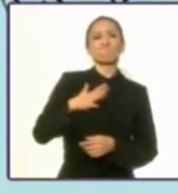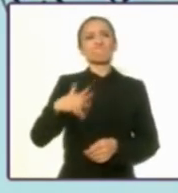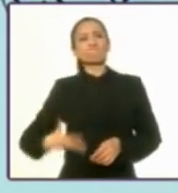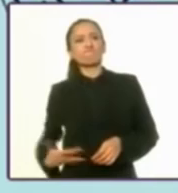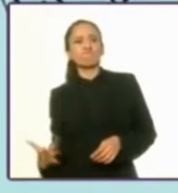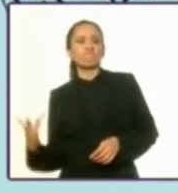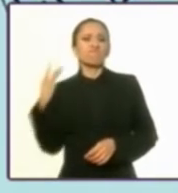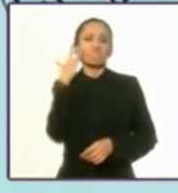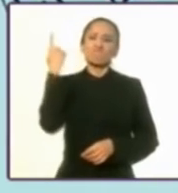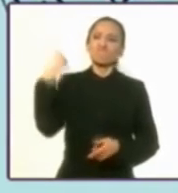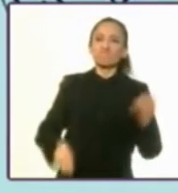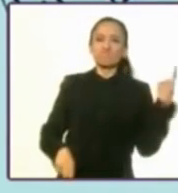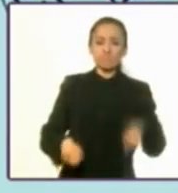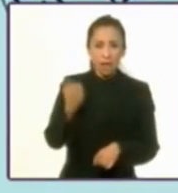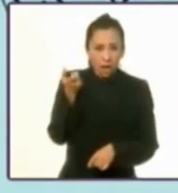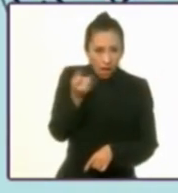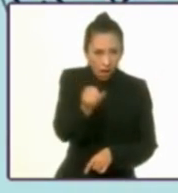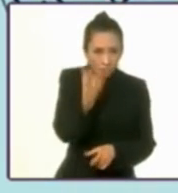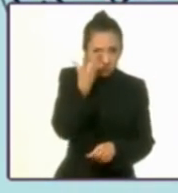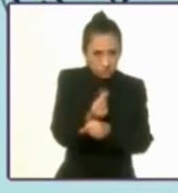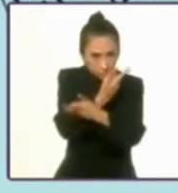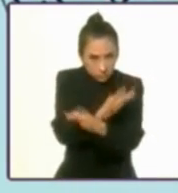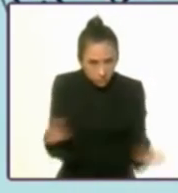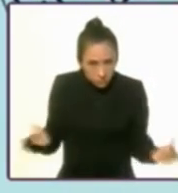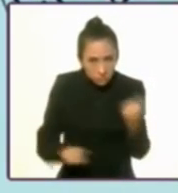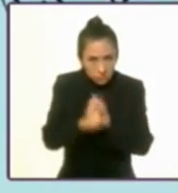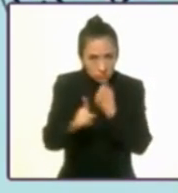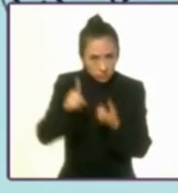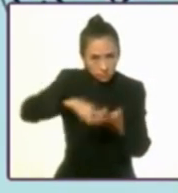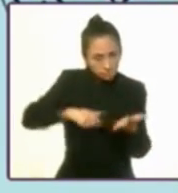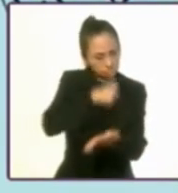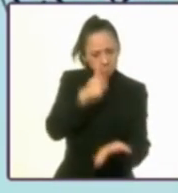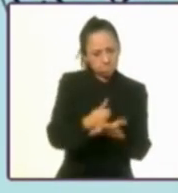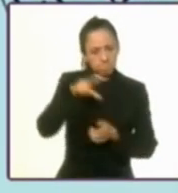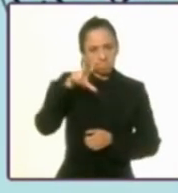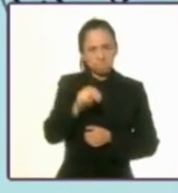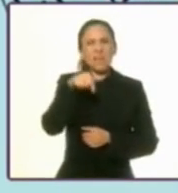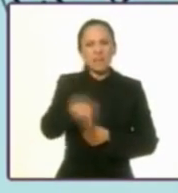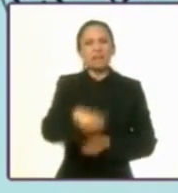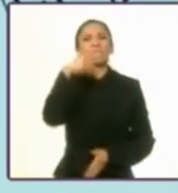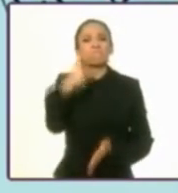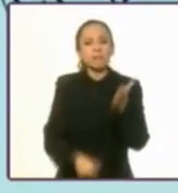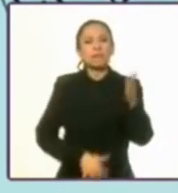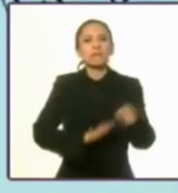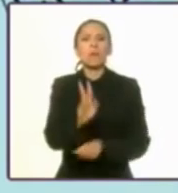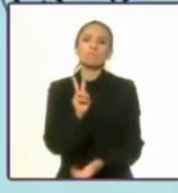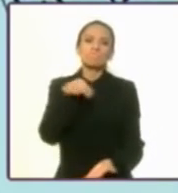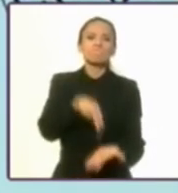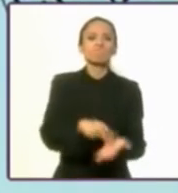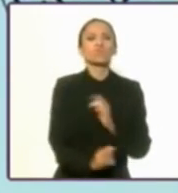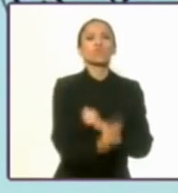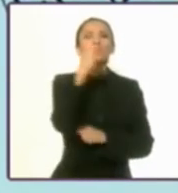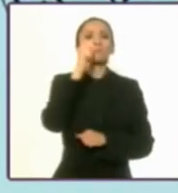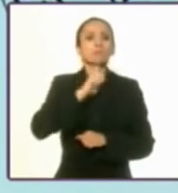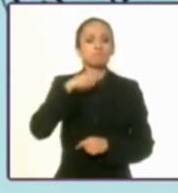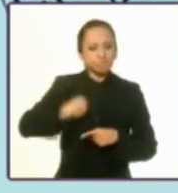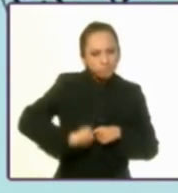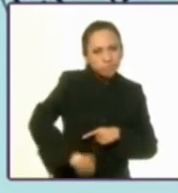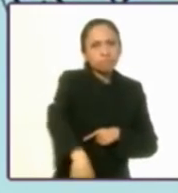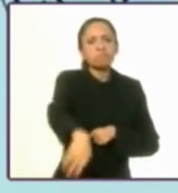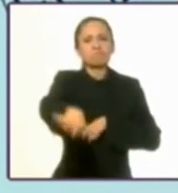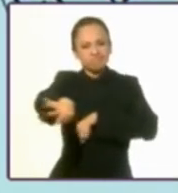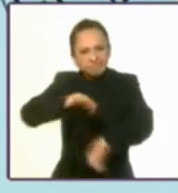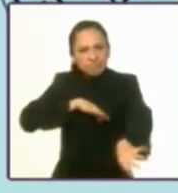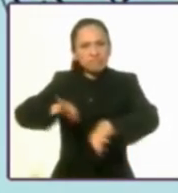vamos a resolver las cosas en esta ciudad esta ciudad necesita una mujer que trabaje todos los días con sencillez con